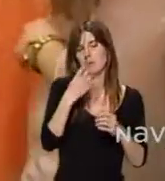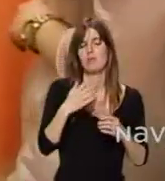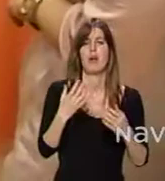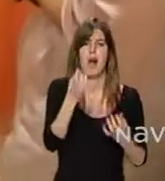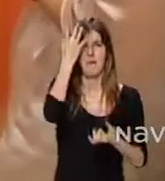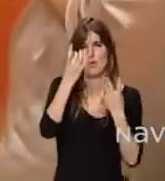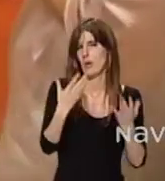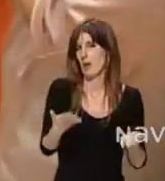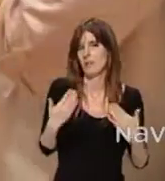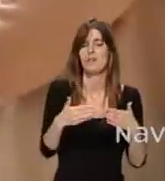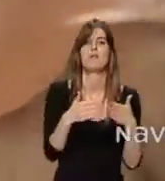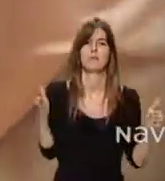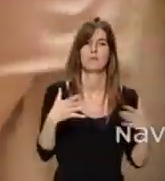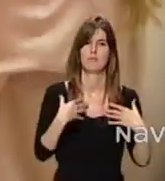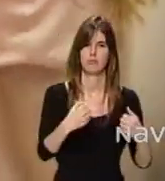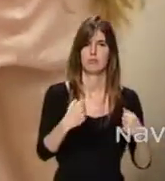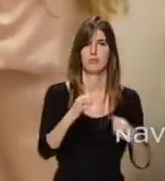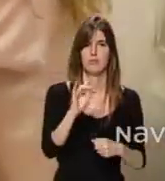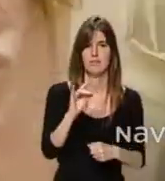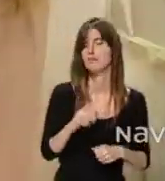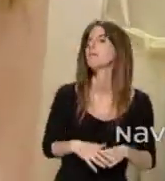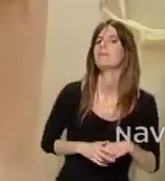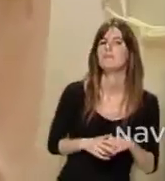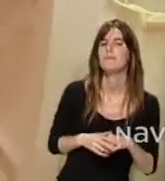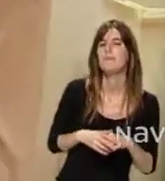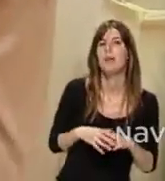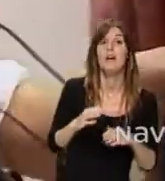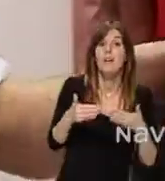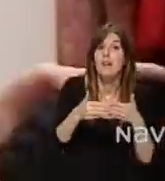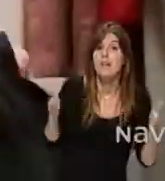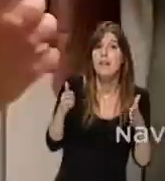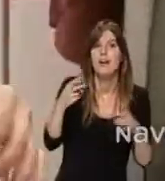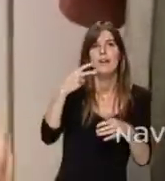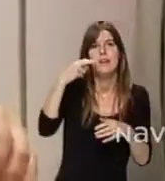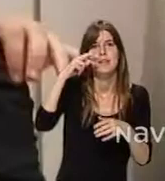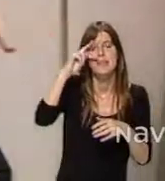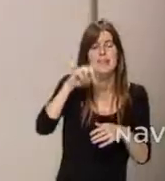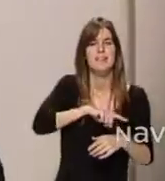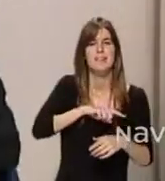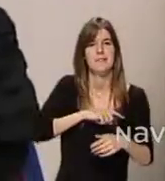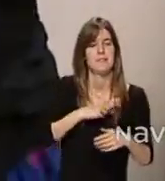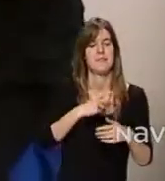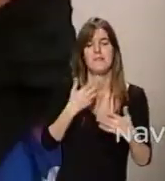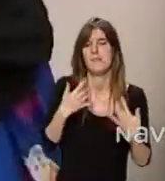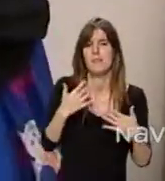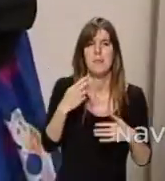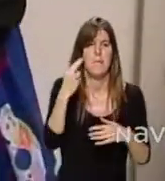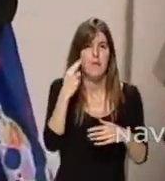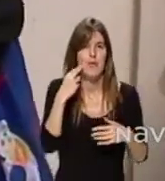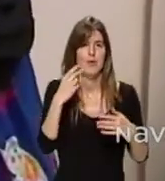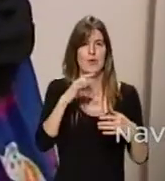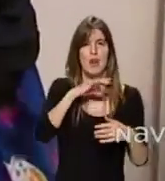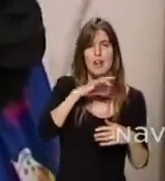es una mezcla, no sé, de miedo, alegrías, no sé, lo mejor todo.